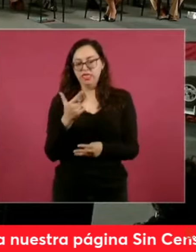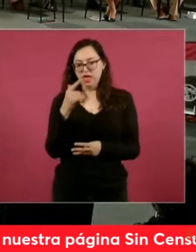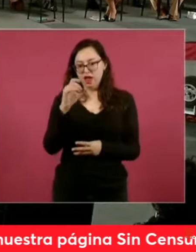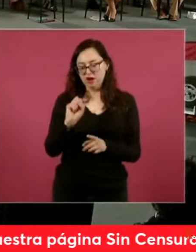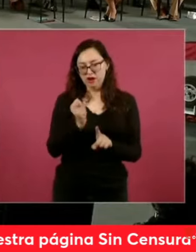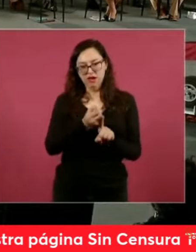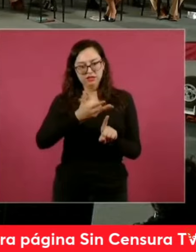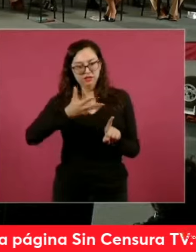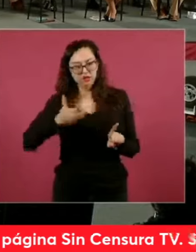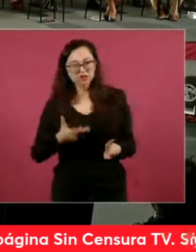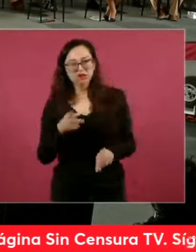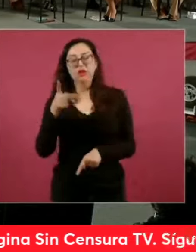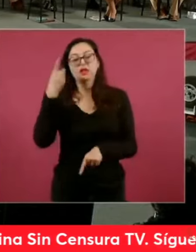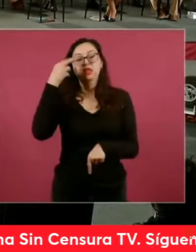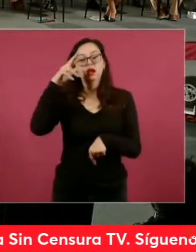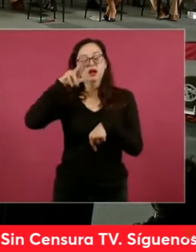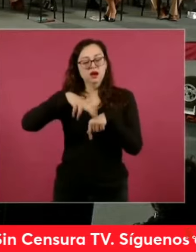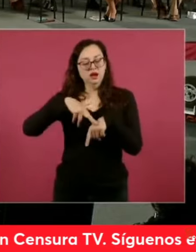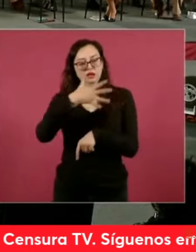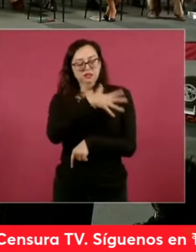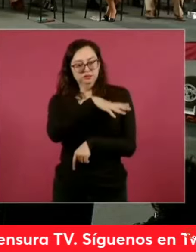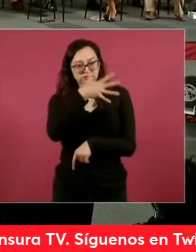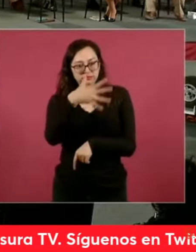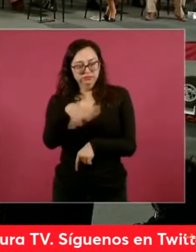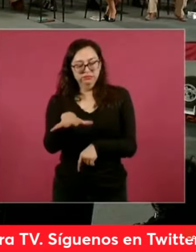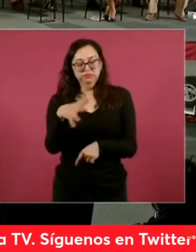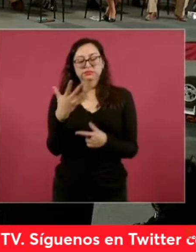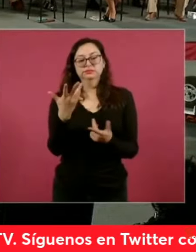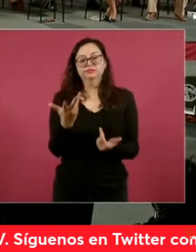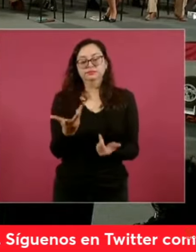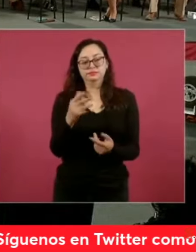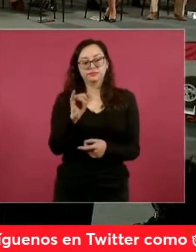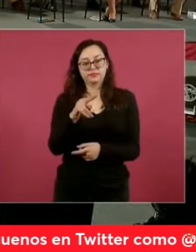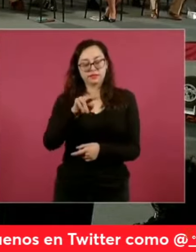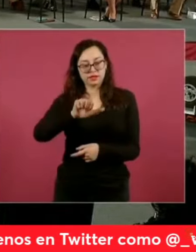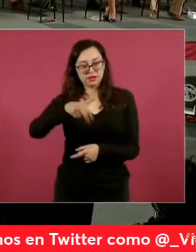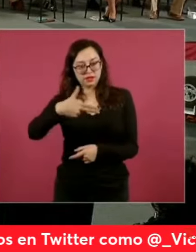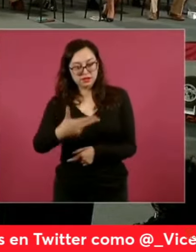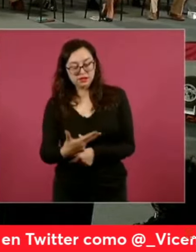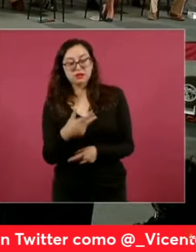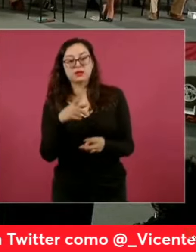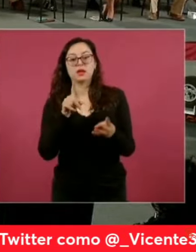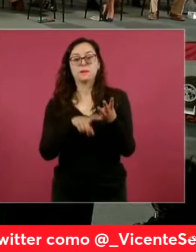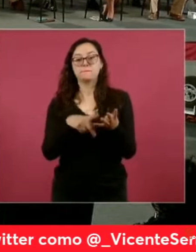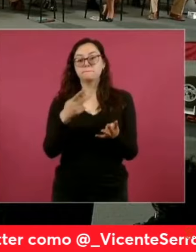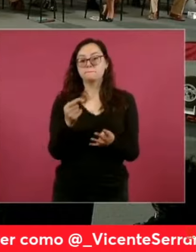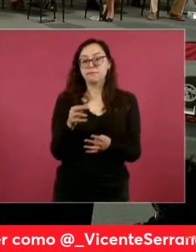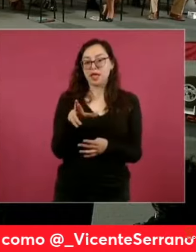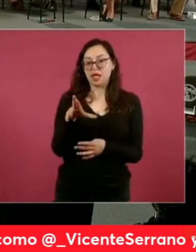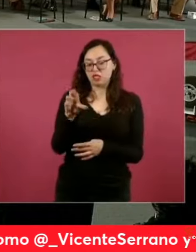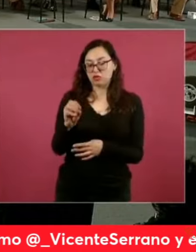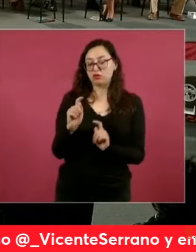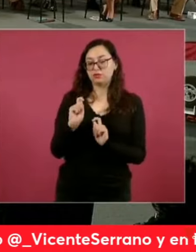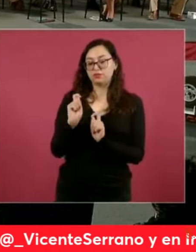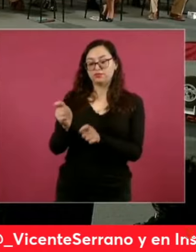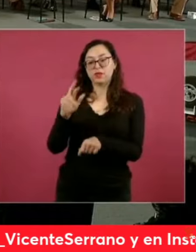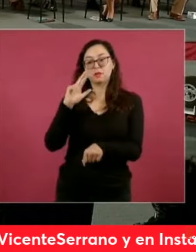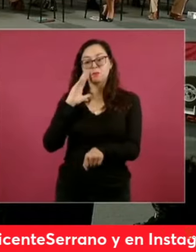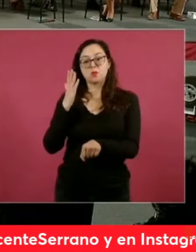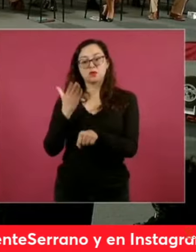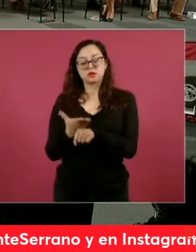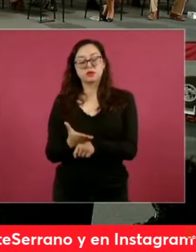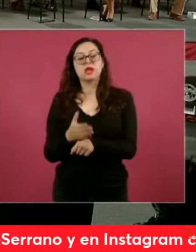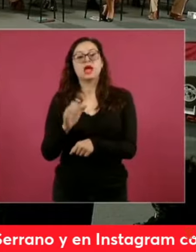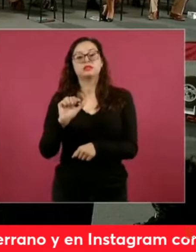antropólogo Diego Prieto, director general del Instituto Nacional de Antropología e Historia, Pedro Salmerón, quien está al frente del Archivo